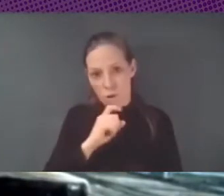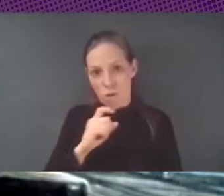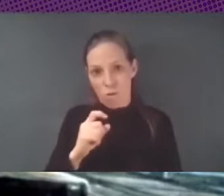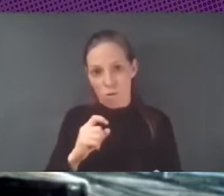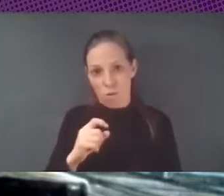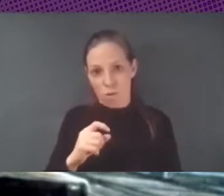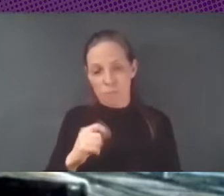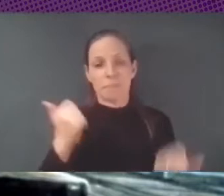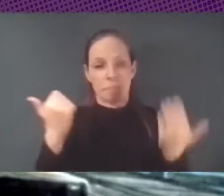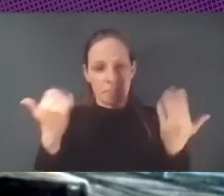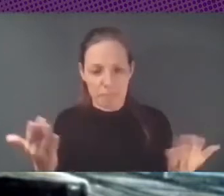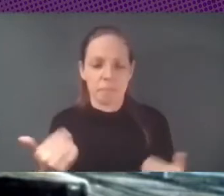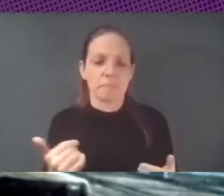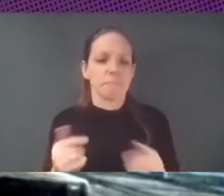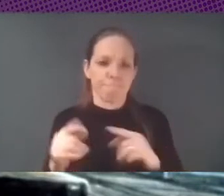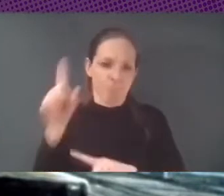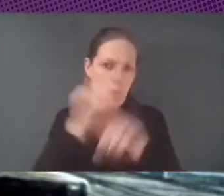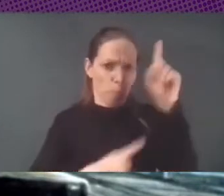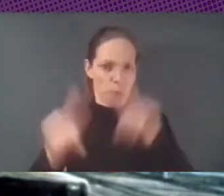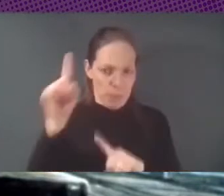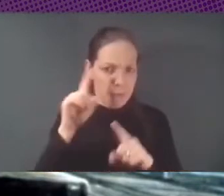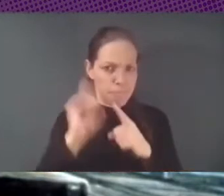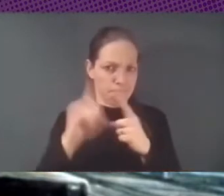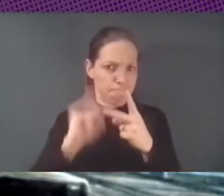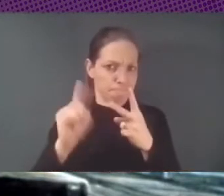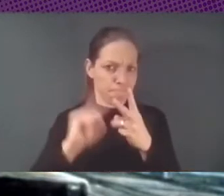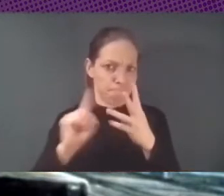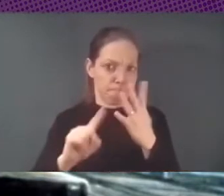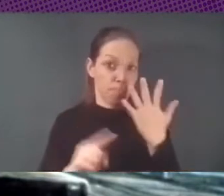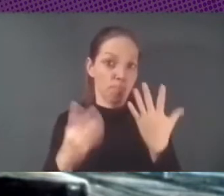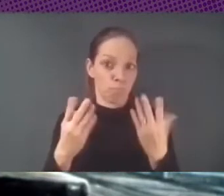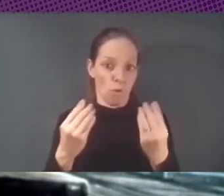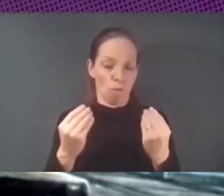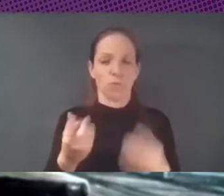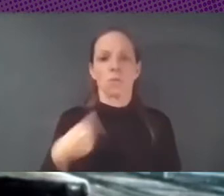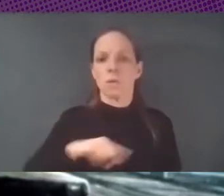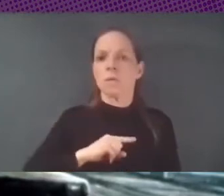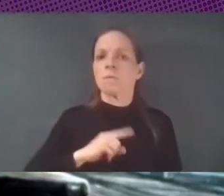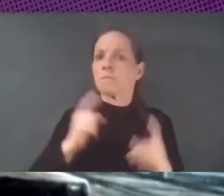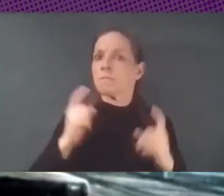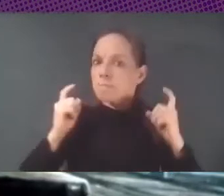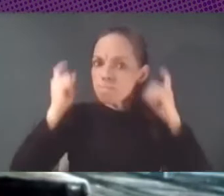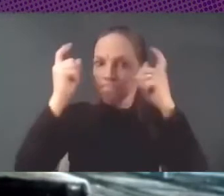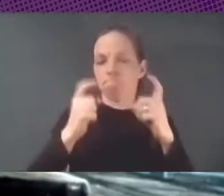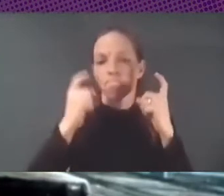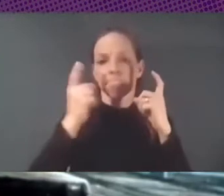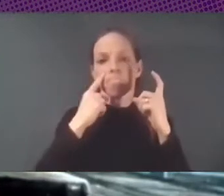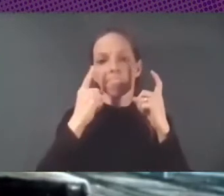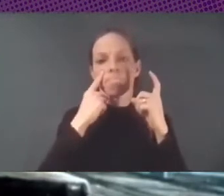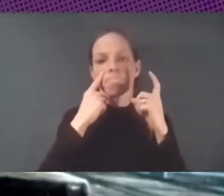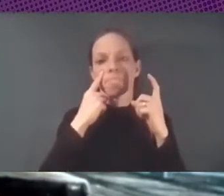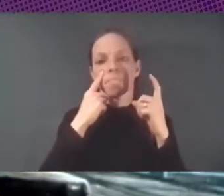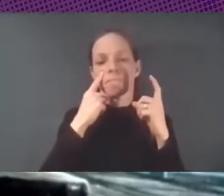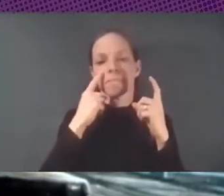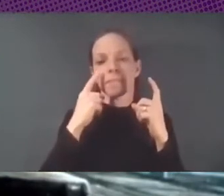Bueno, hay muchos problemas. Entonces, hemos intentado relatar, hemos intentado contar las historias